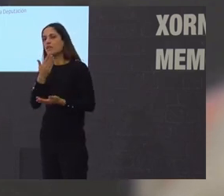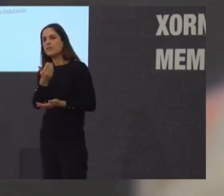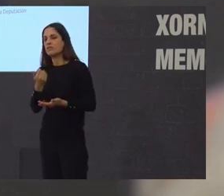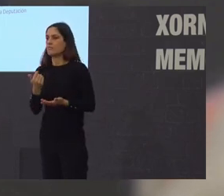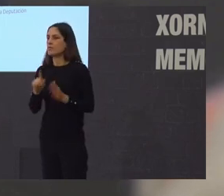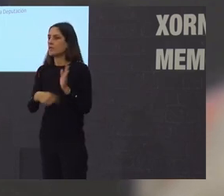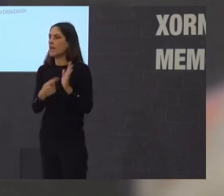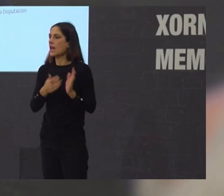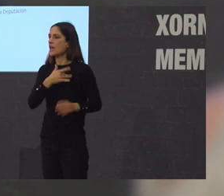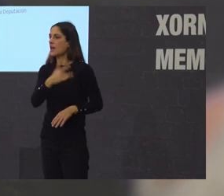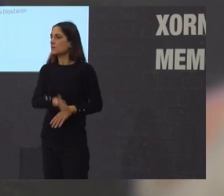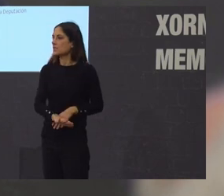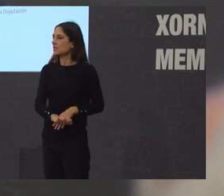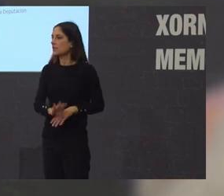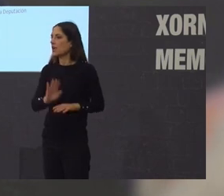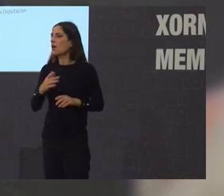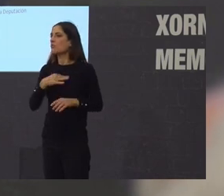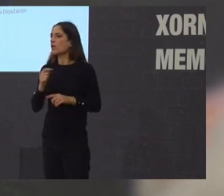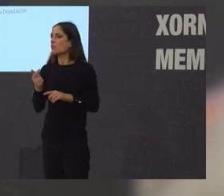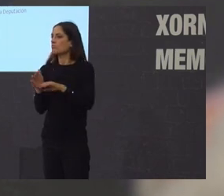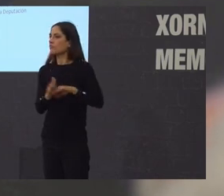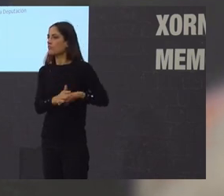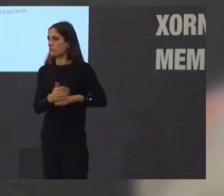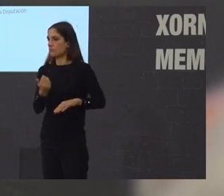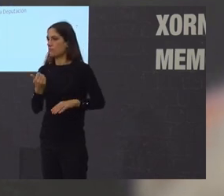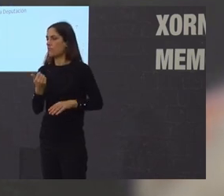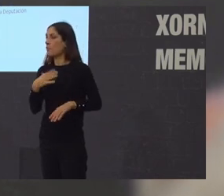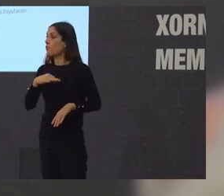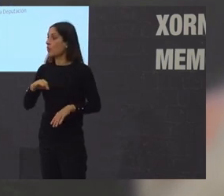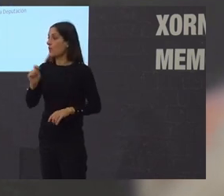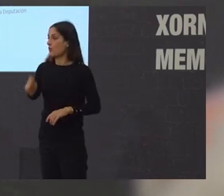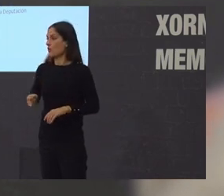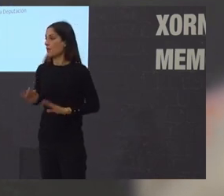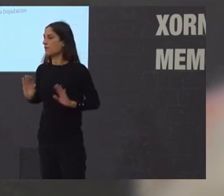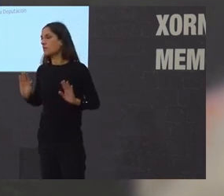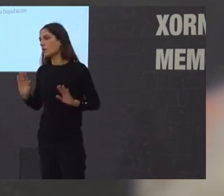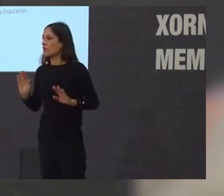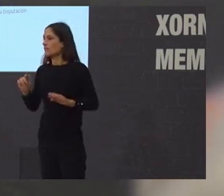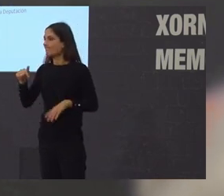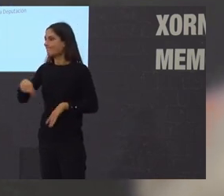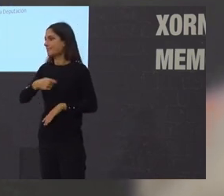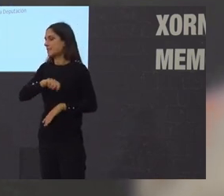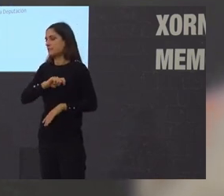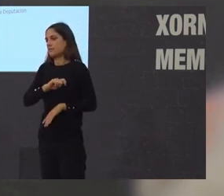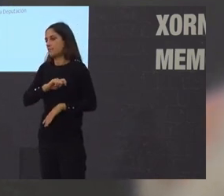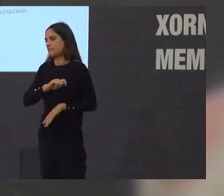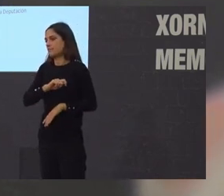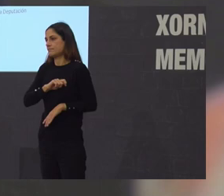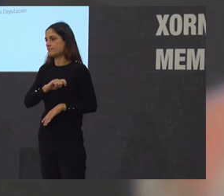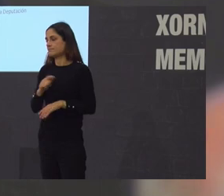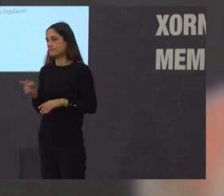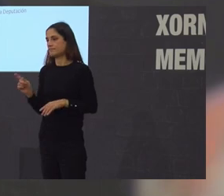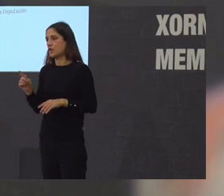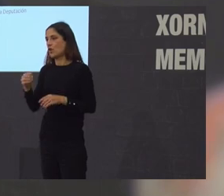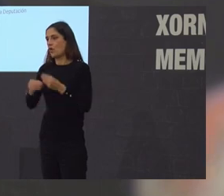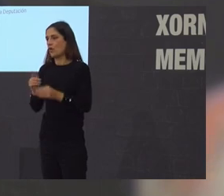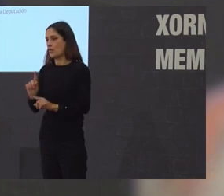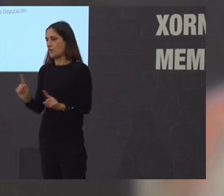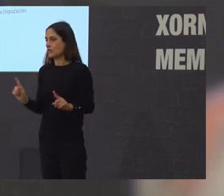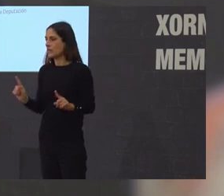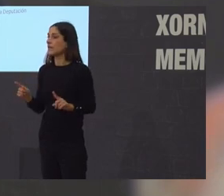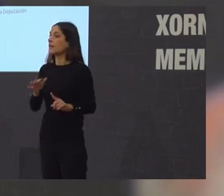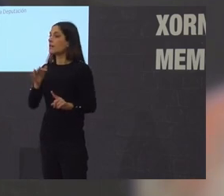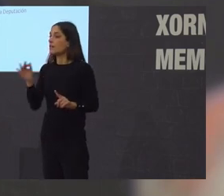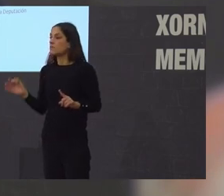que la ley de amnistía se derogue, pero no van a hacerlo, porque la judicatura española es la que es. Y luego porque no existe